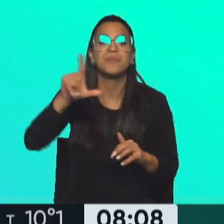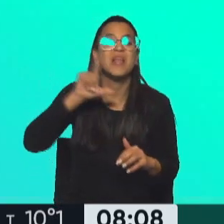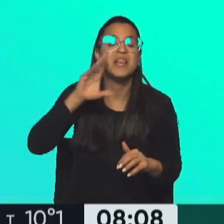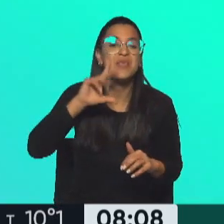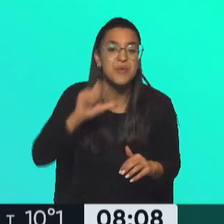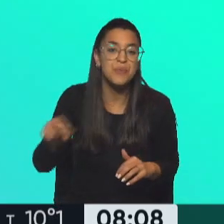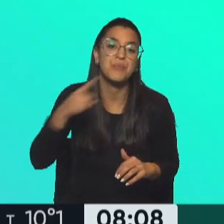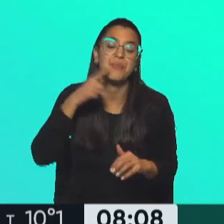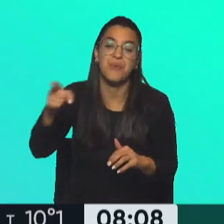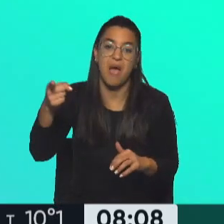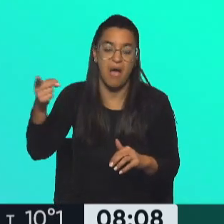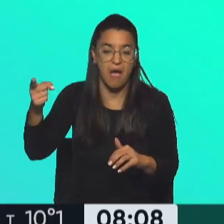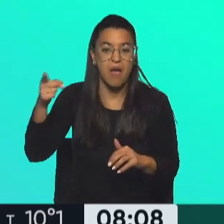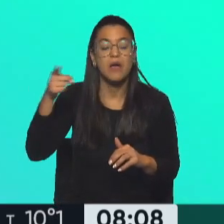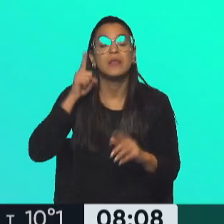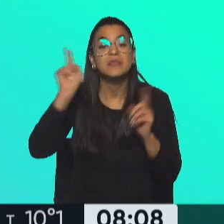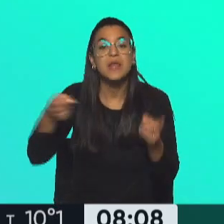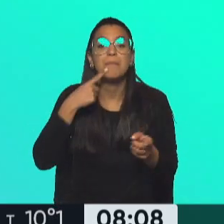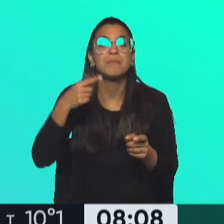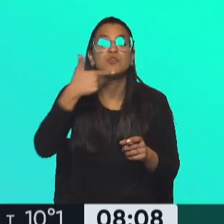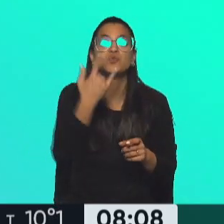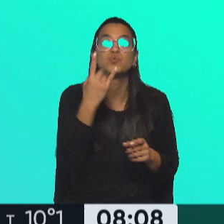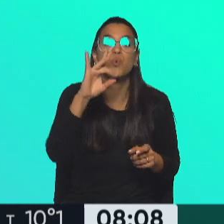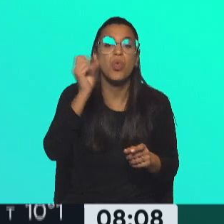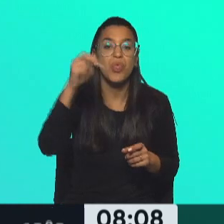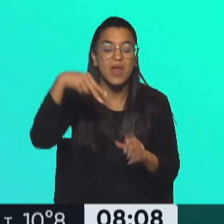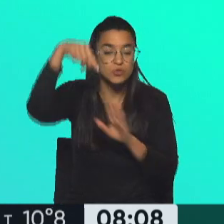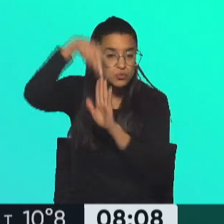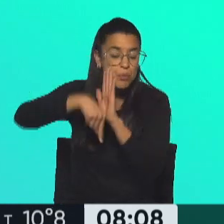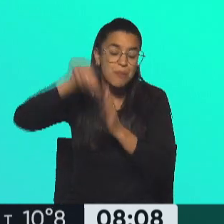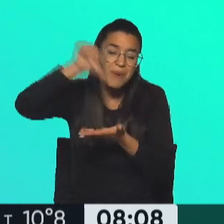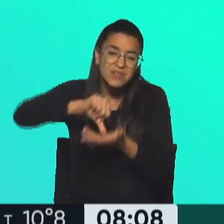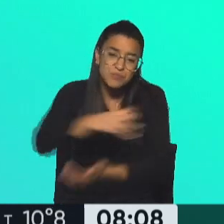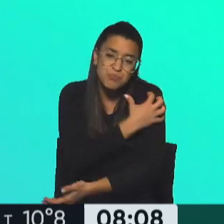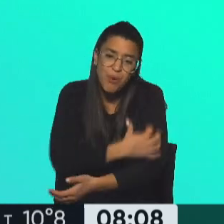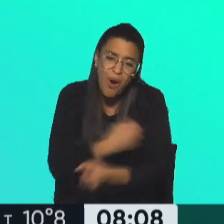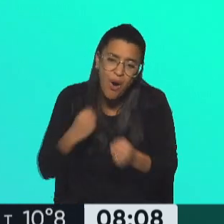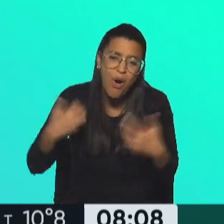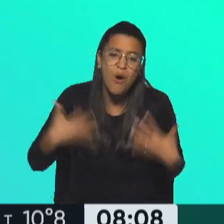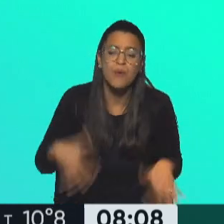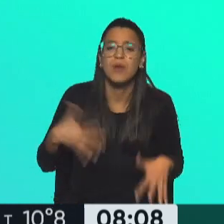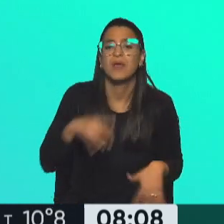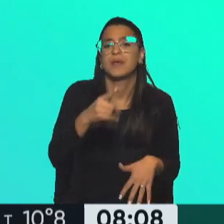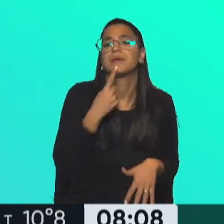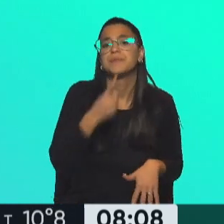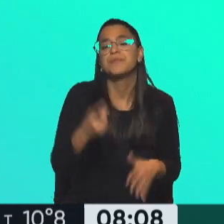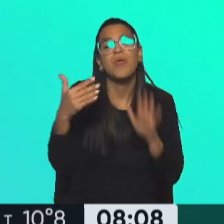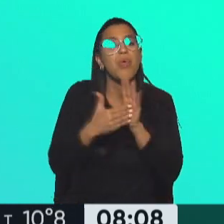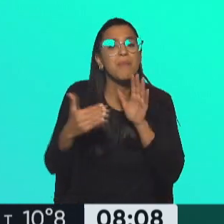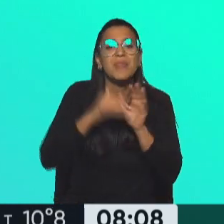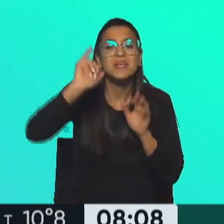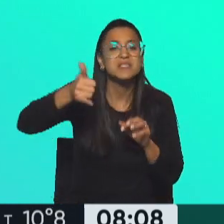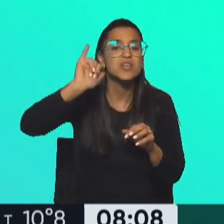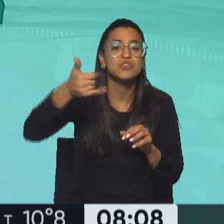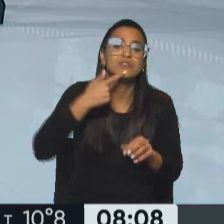casi un estado fallido, y hablamos de Sudán del Sur, países muy pobres que específicamente dependen del